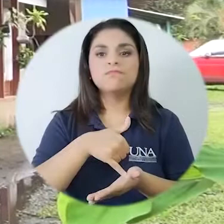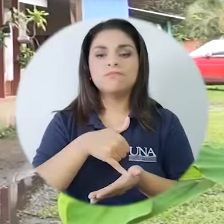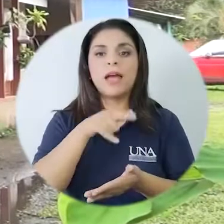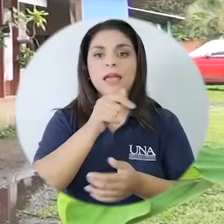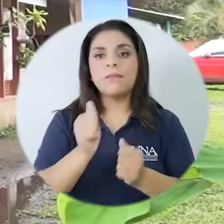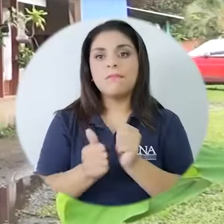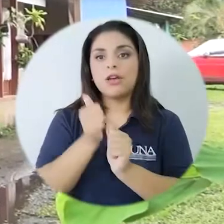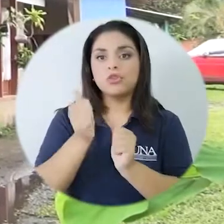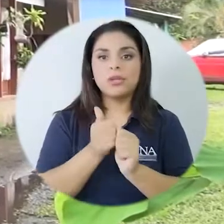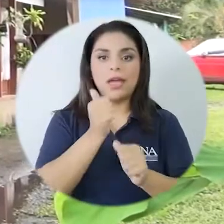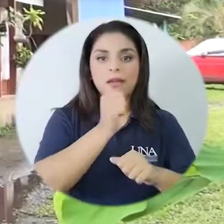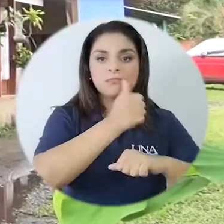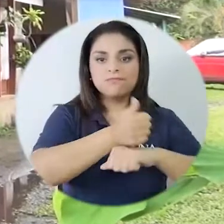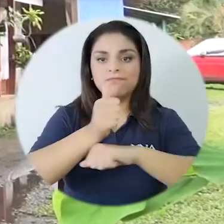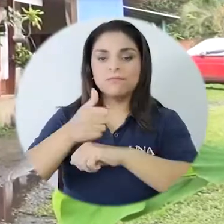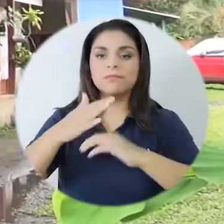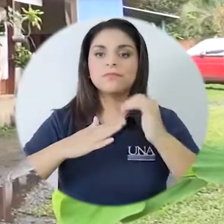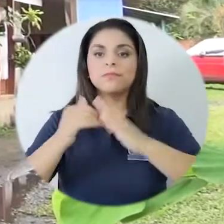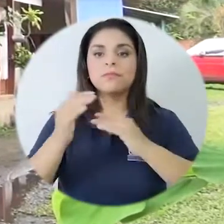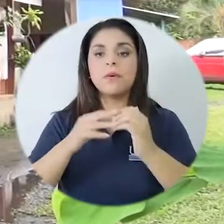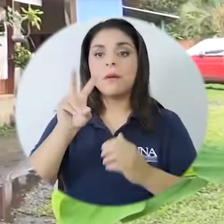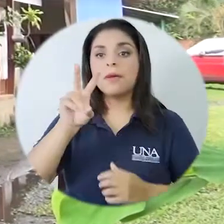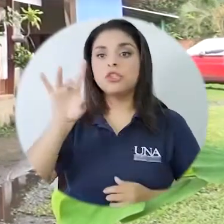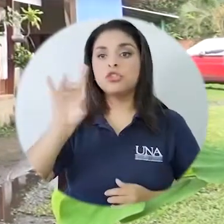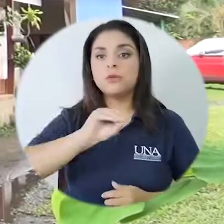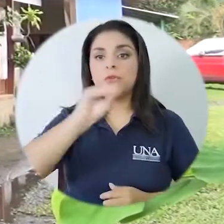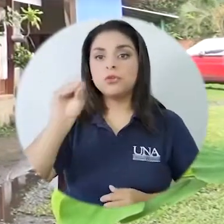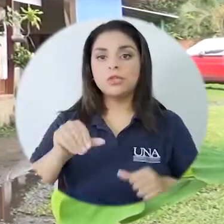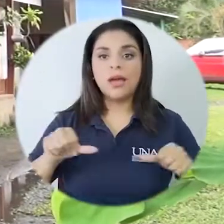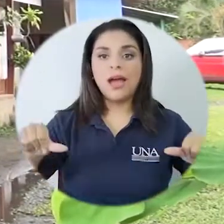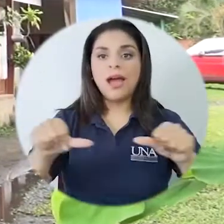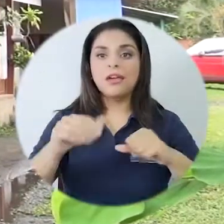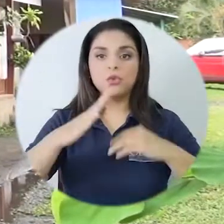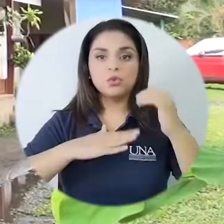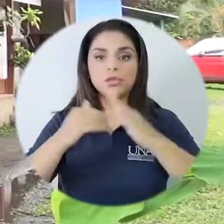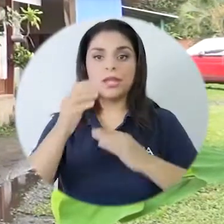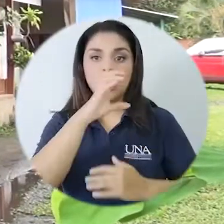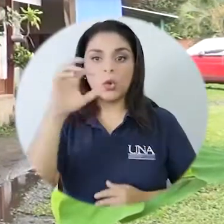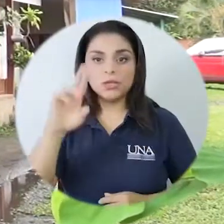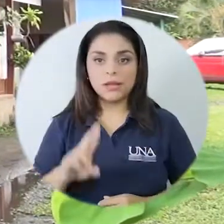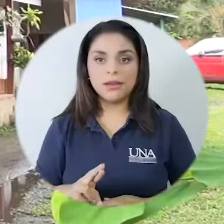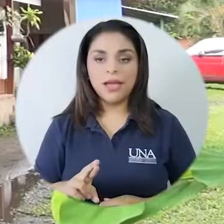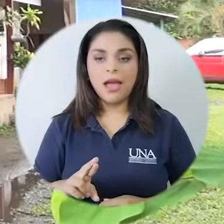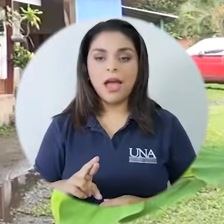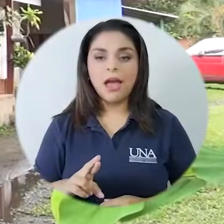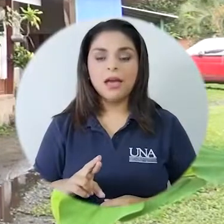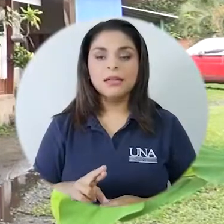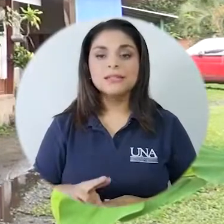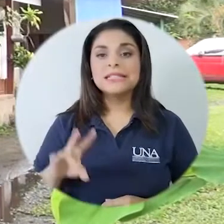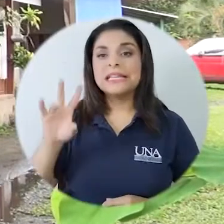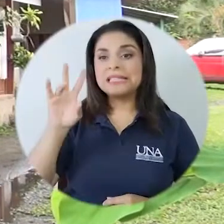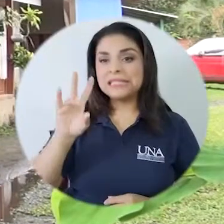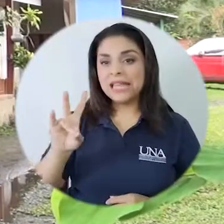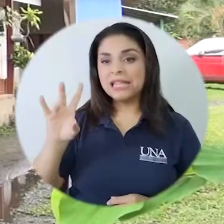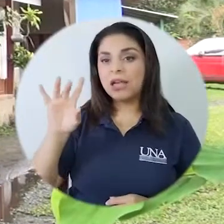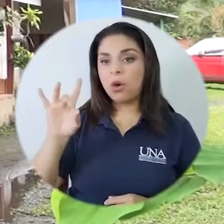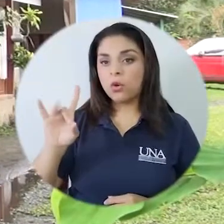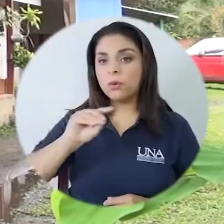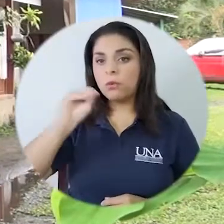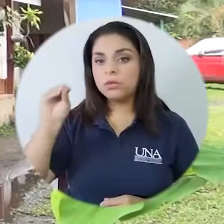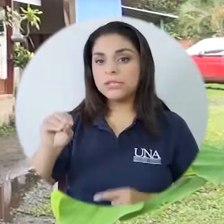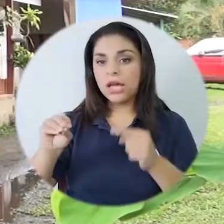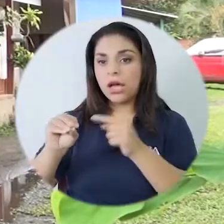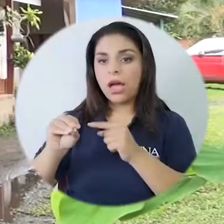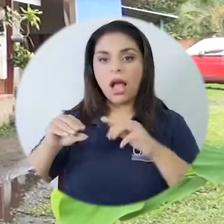de esa construcción. El 28% de las áreas construidas en Costa Rica de actividad inmobiliaria, 78%